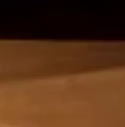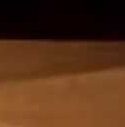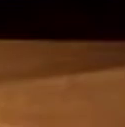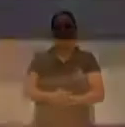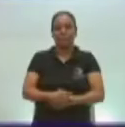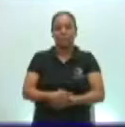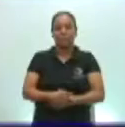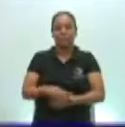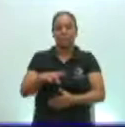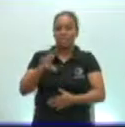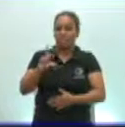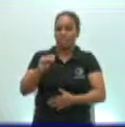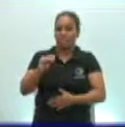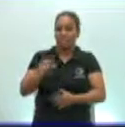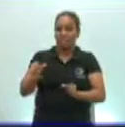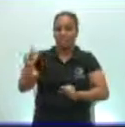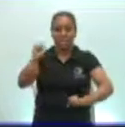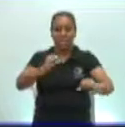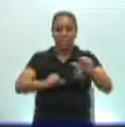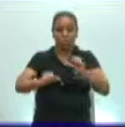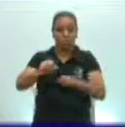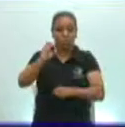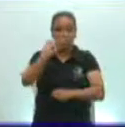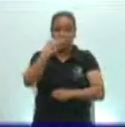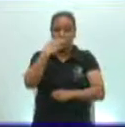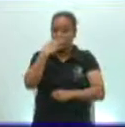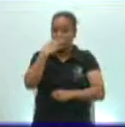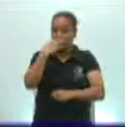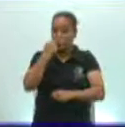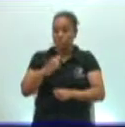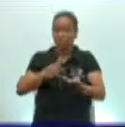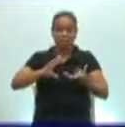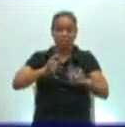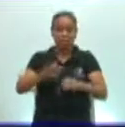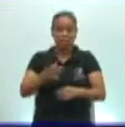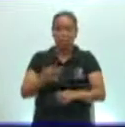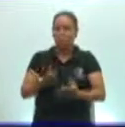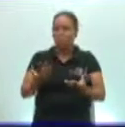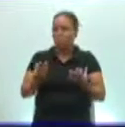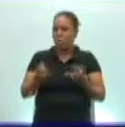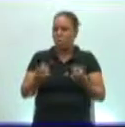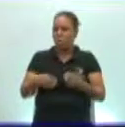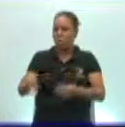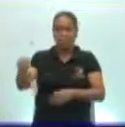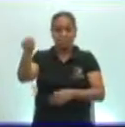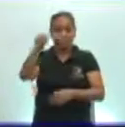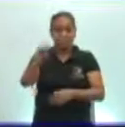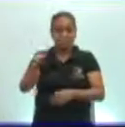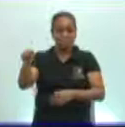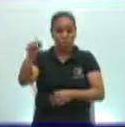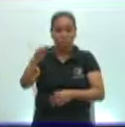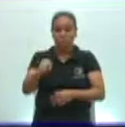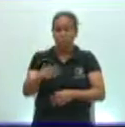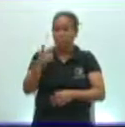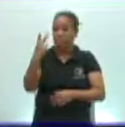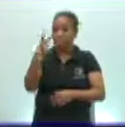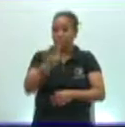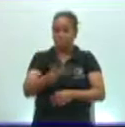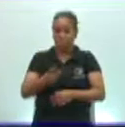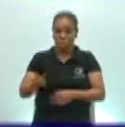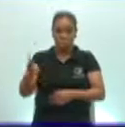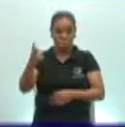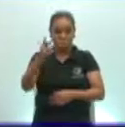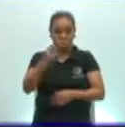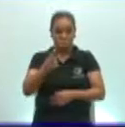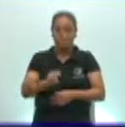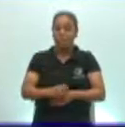Es decir, que la sustancia dioxígeno está constituida por infinidad de moléculas diatómicas. Moléculas diatómicas que,